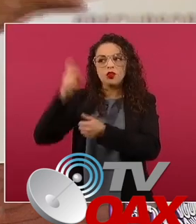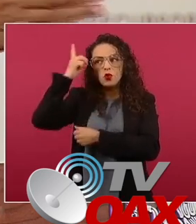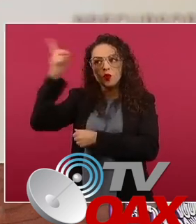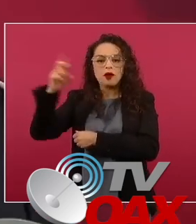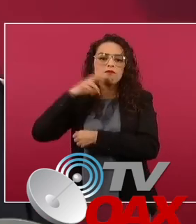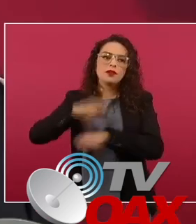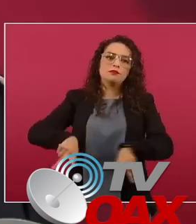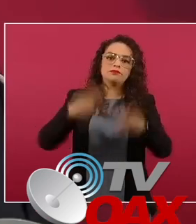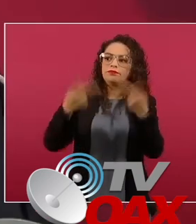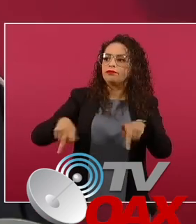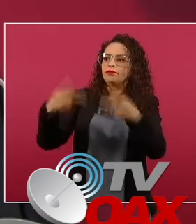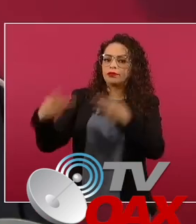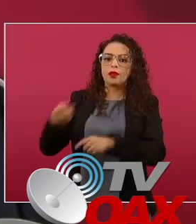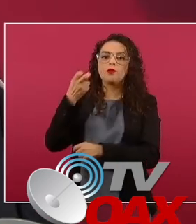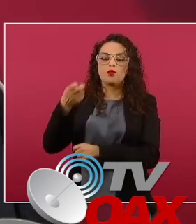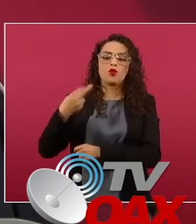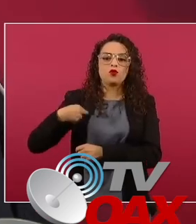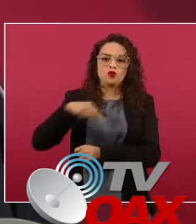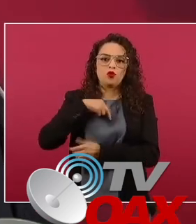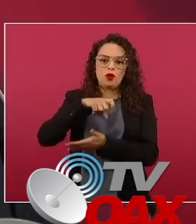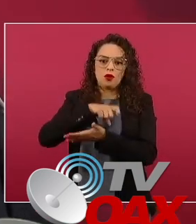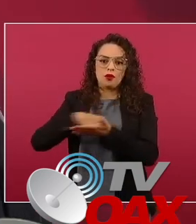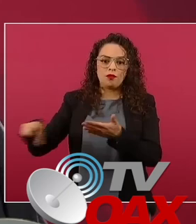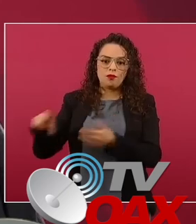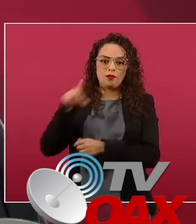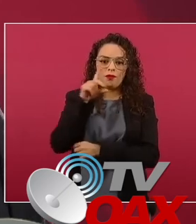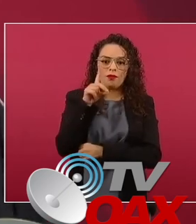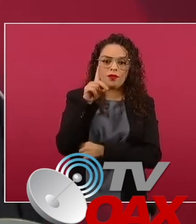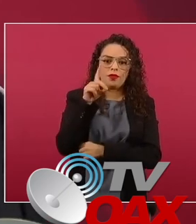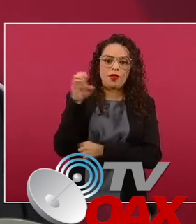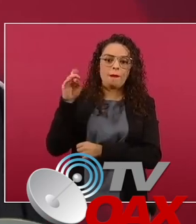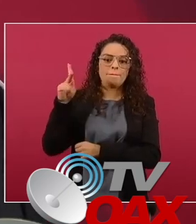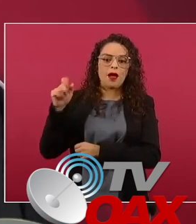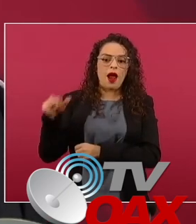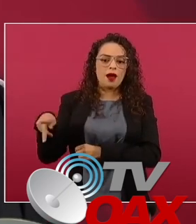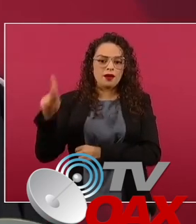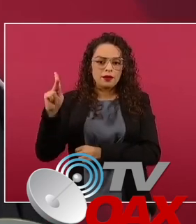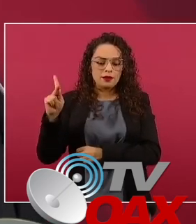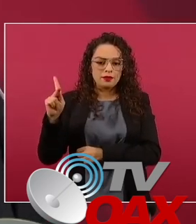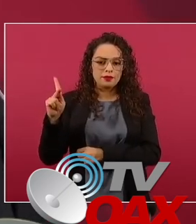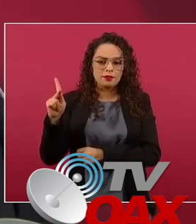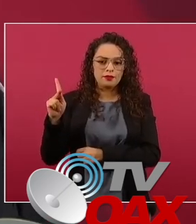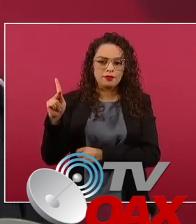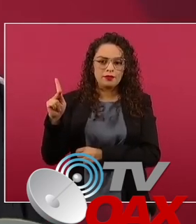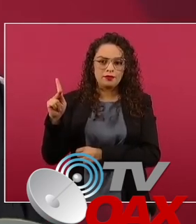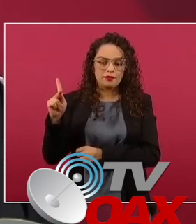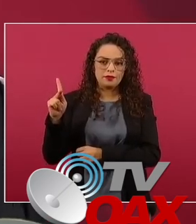por eso compramos la de Deer Park o la parte de las acciones,